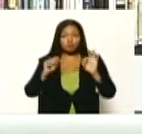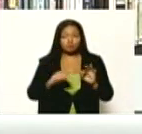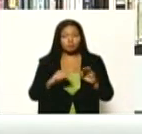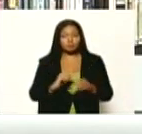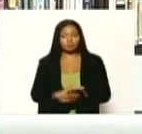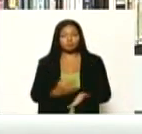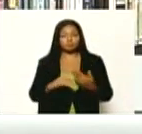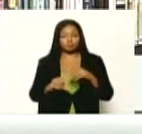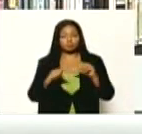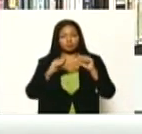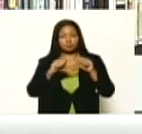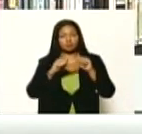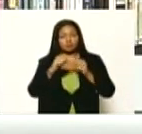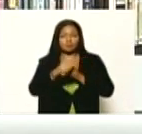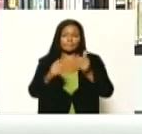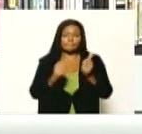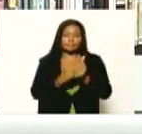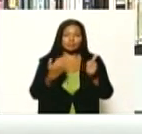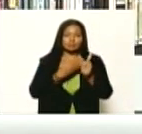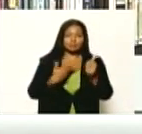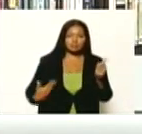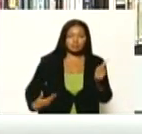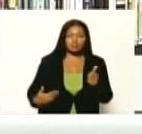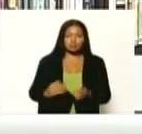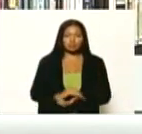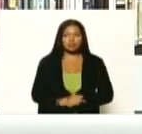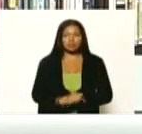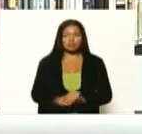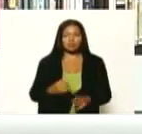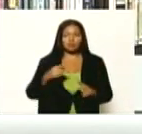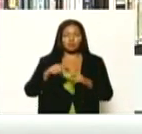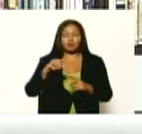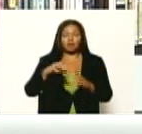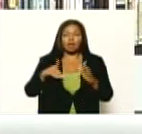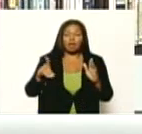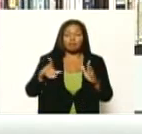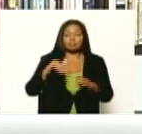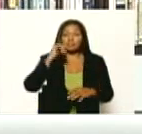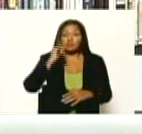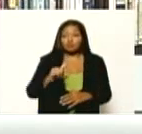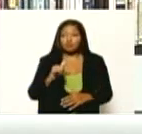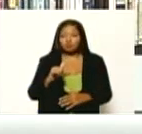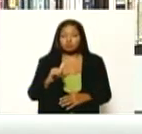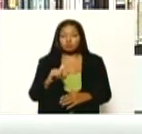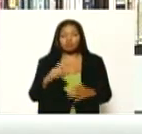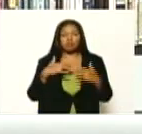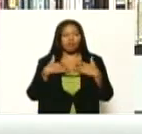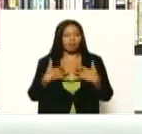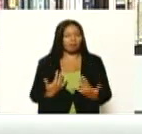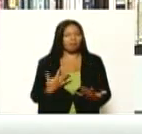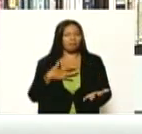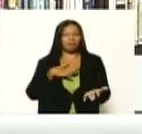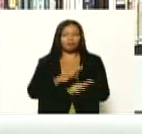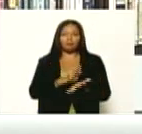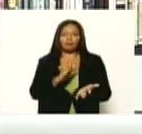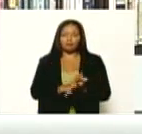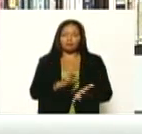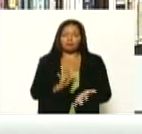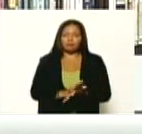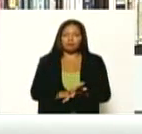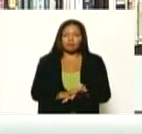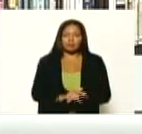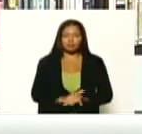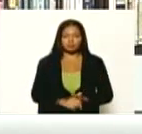avanzar, vicepresidenta. Ayer recibí unas denuncias de relajamiento